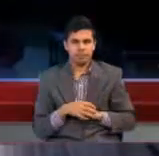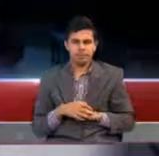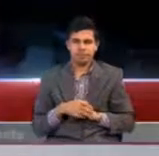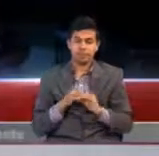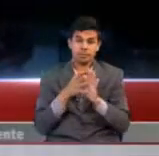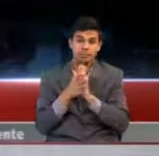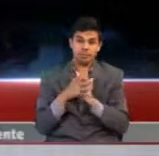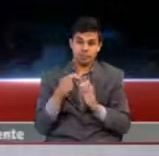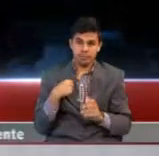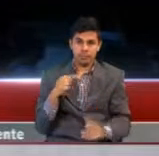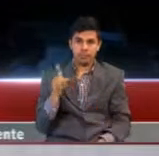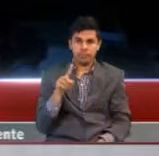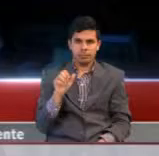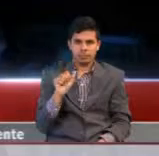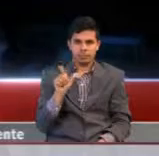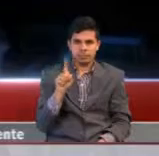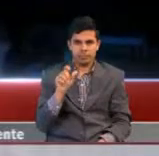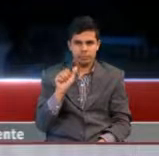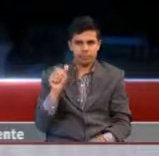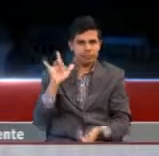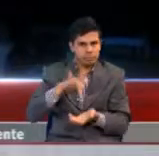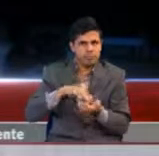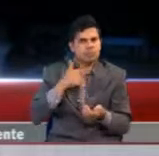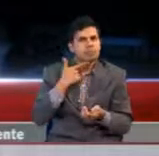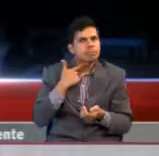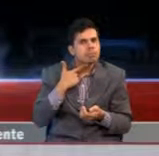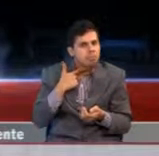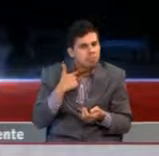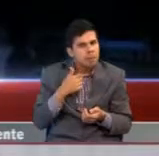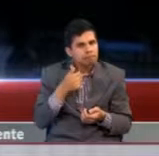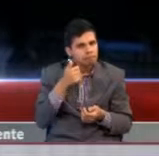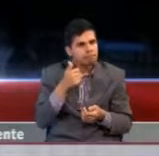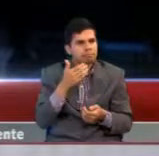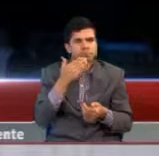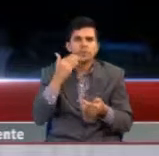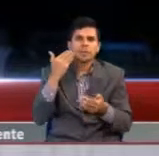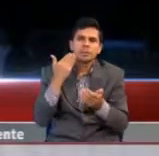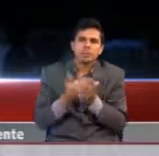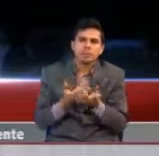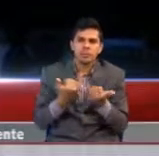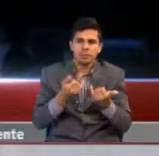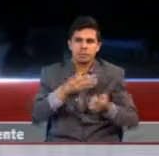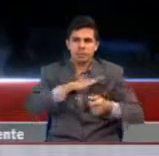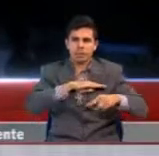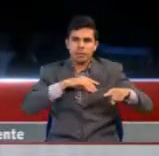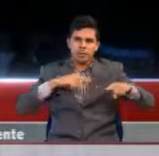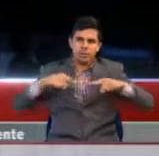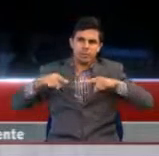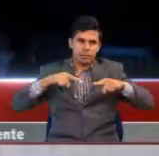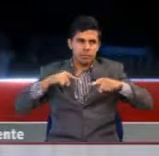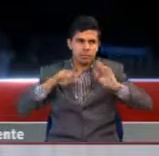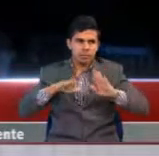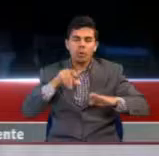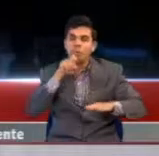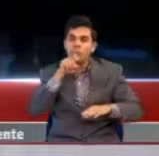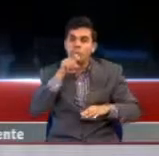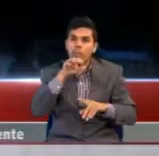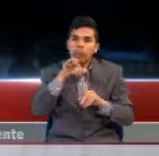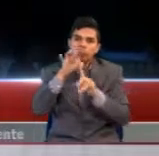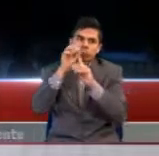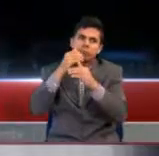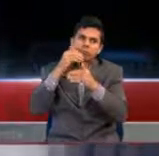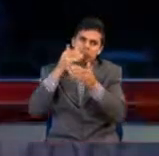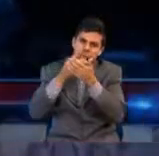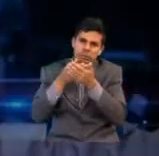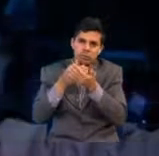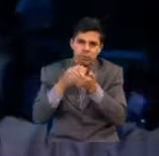que soy muy salsero, me gusta estos escenarios. Le doy muchas gracias a la Alcaldía Mayor de Bucaramanga